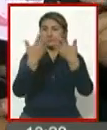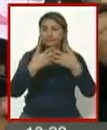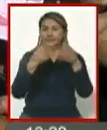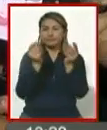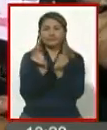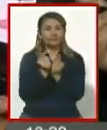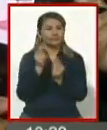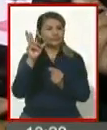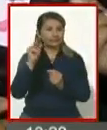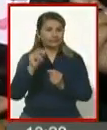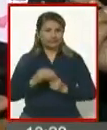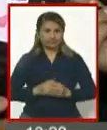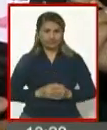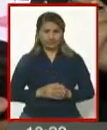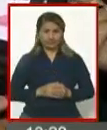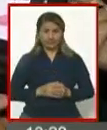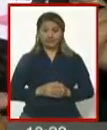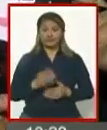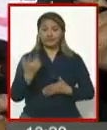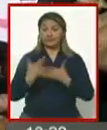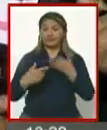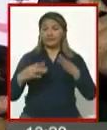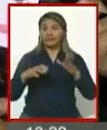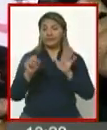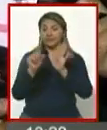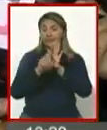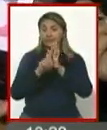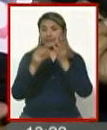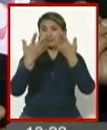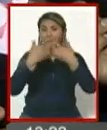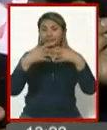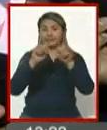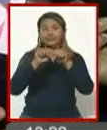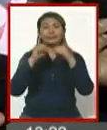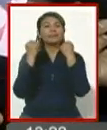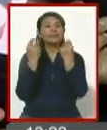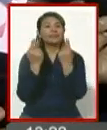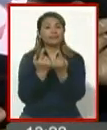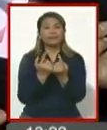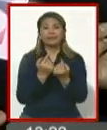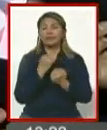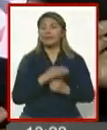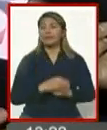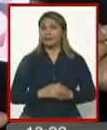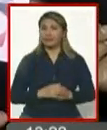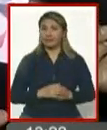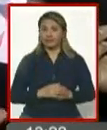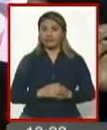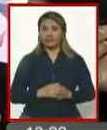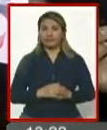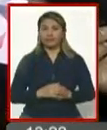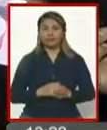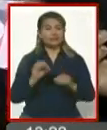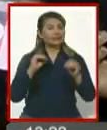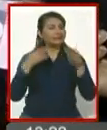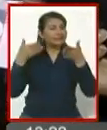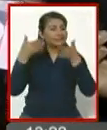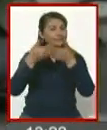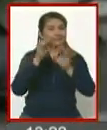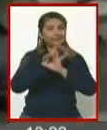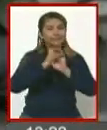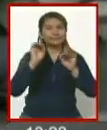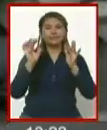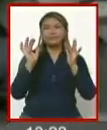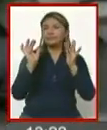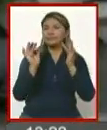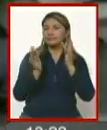Y vuelvo a reiterarlo, esta medida de la ley de empresas sociales ni por el foro les llega a ellos.